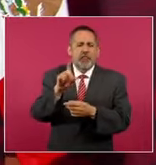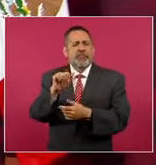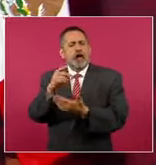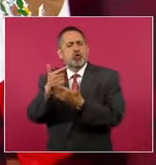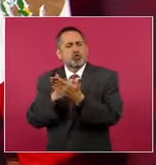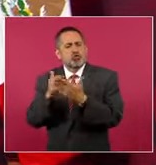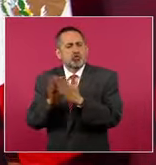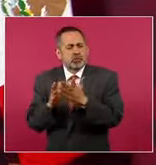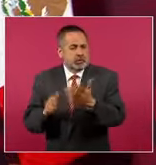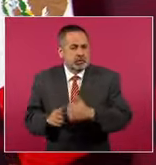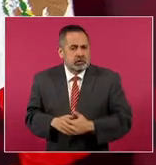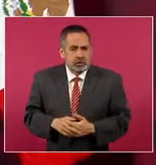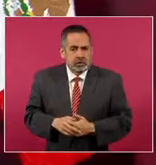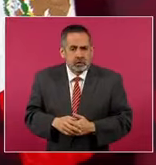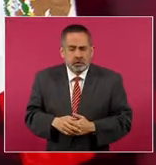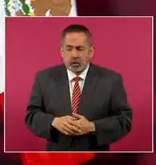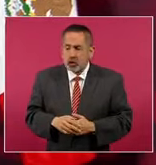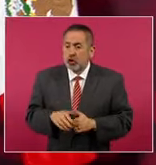nada humano